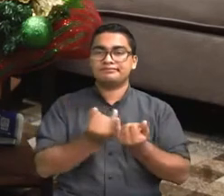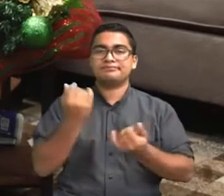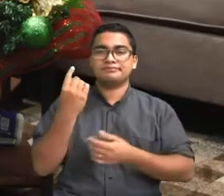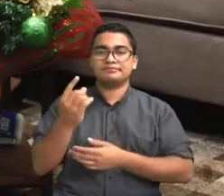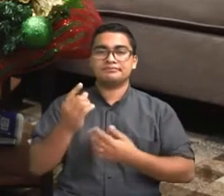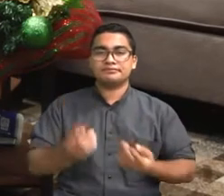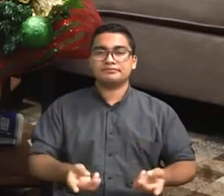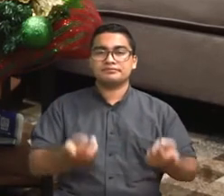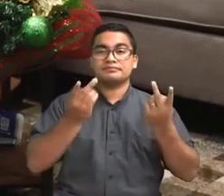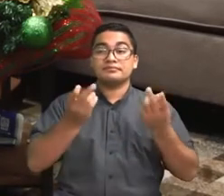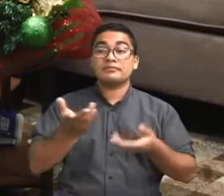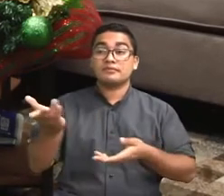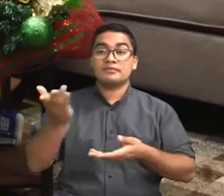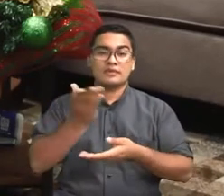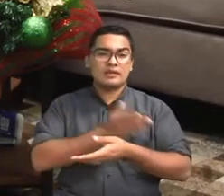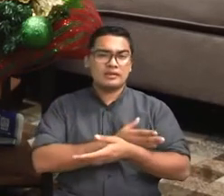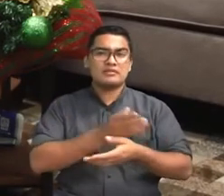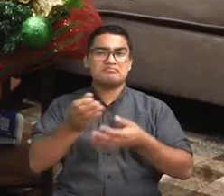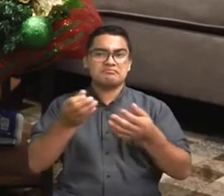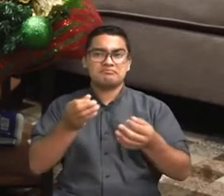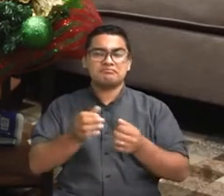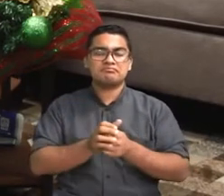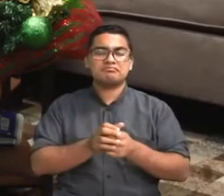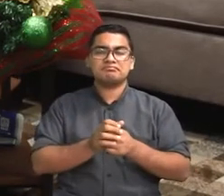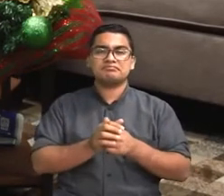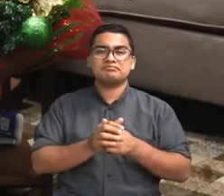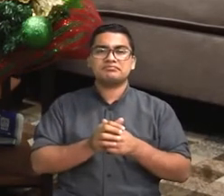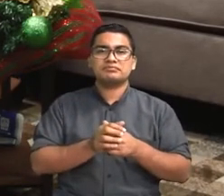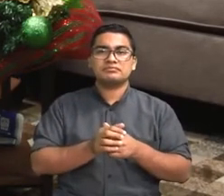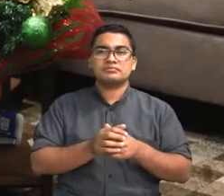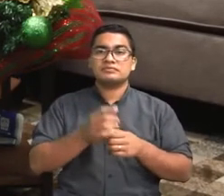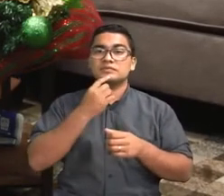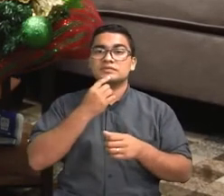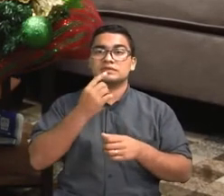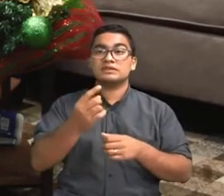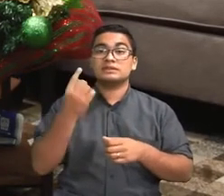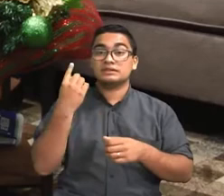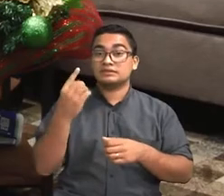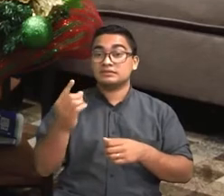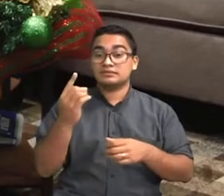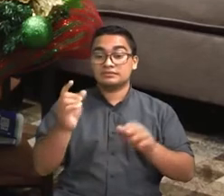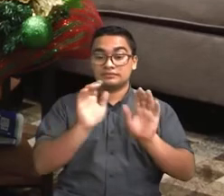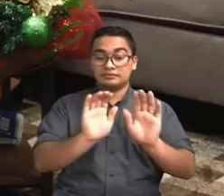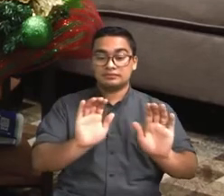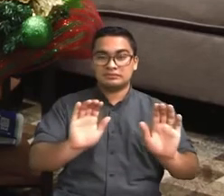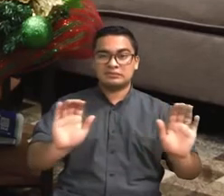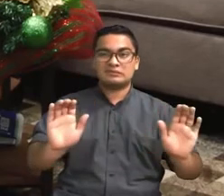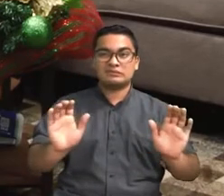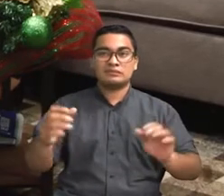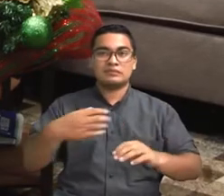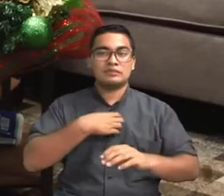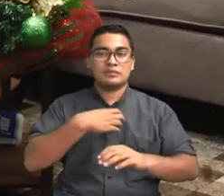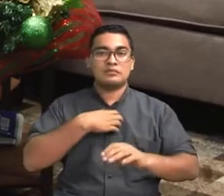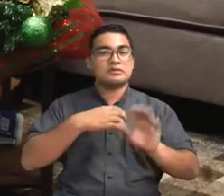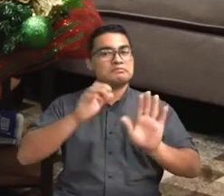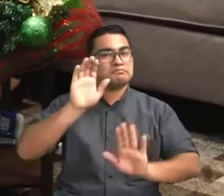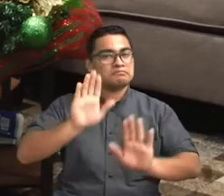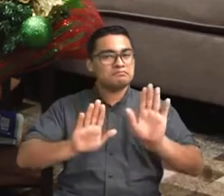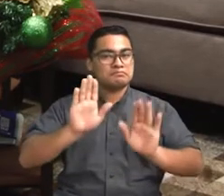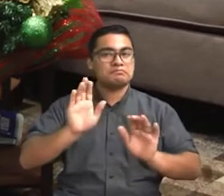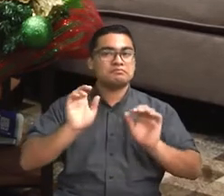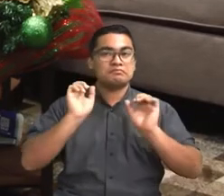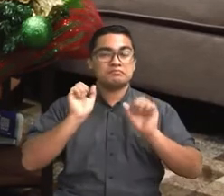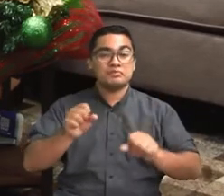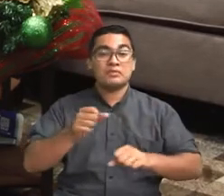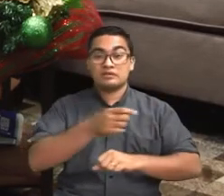usted mencionaba. ¿Qué otros programas? Hablamos también del derecho, el derecho que tiene la niñez a la participación, a ser